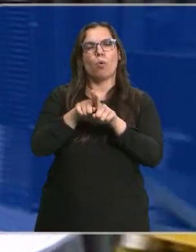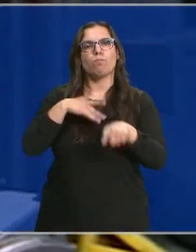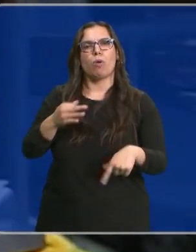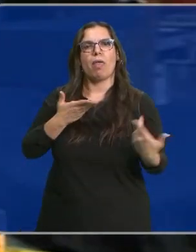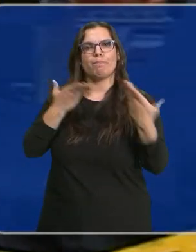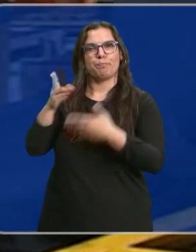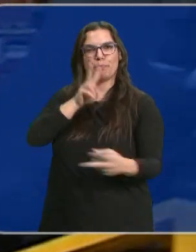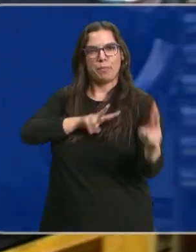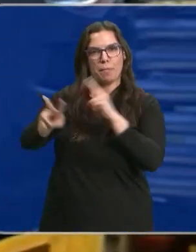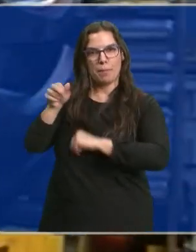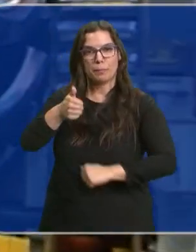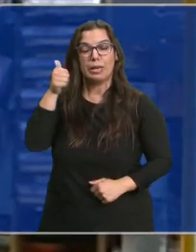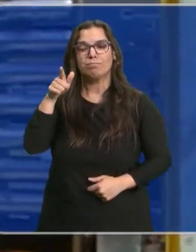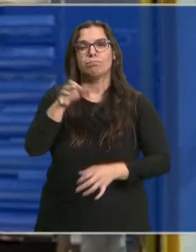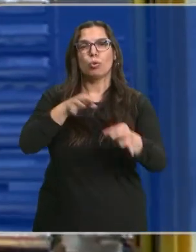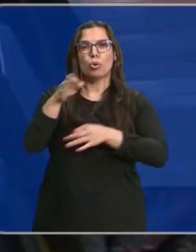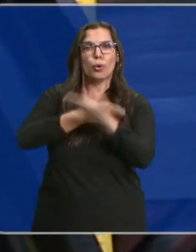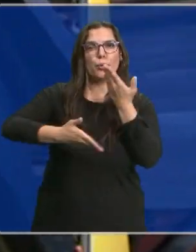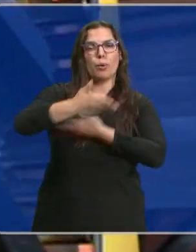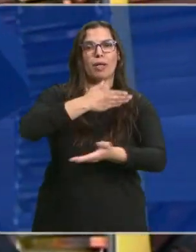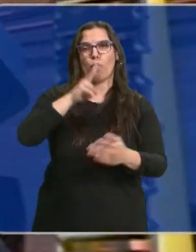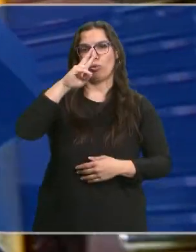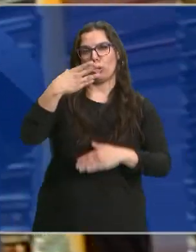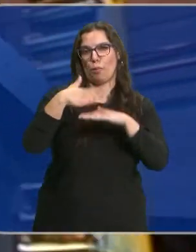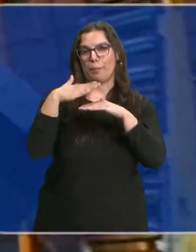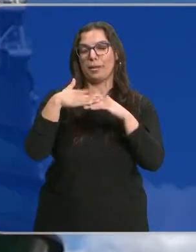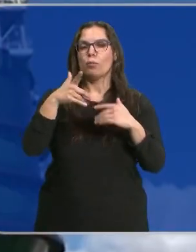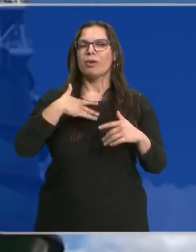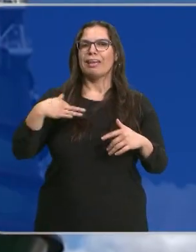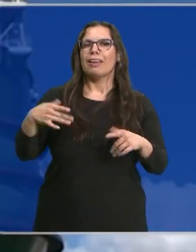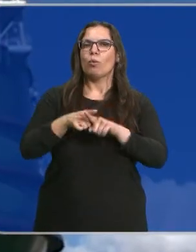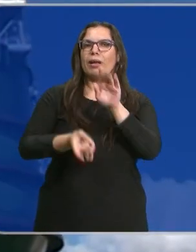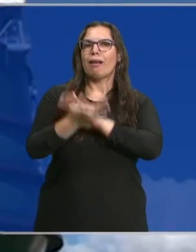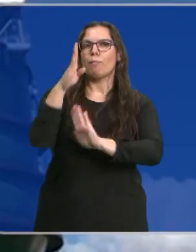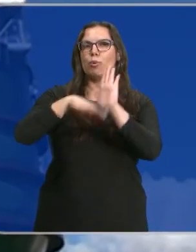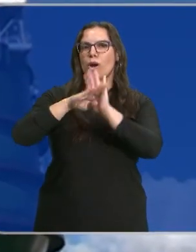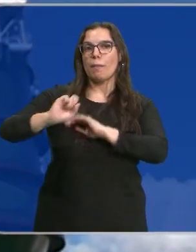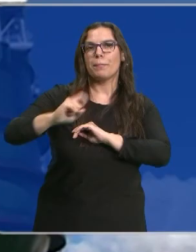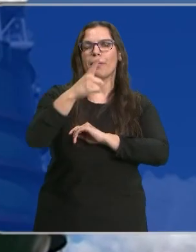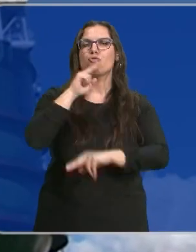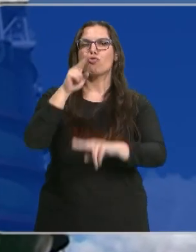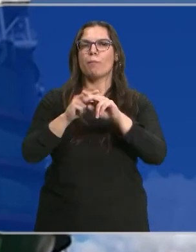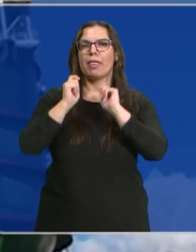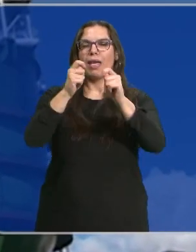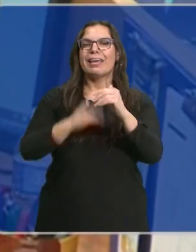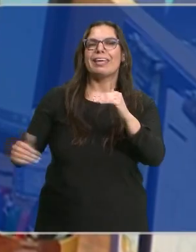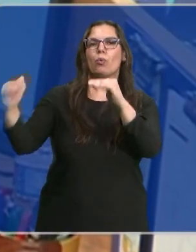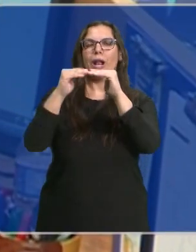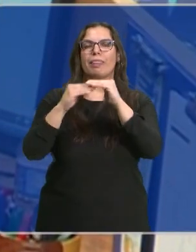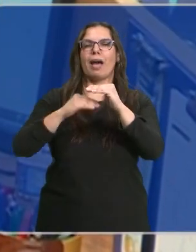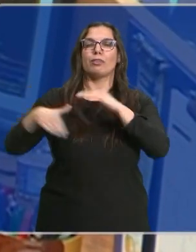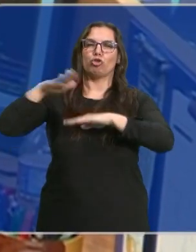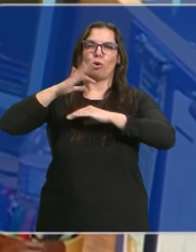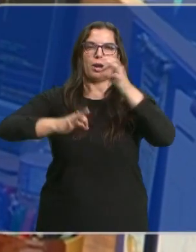protocolo recoge un marco de colaboración de al menos dos años. Se pretende sacar adelante un programa pionero que lo han llamado Igualdad